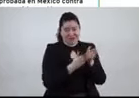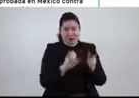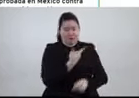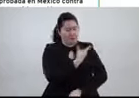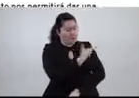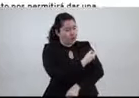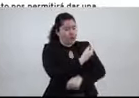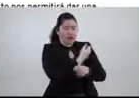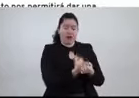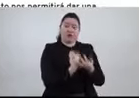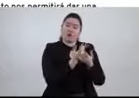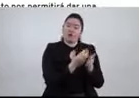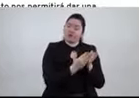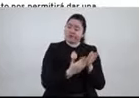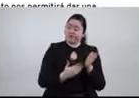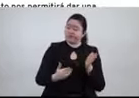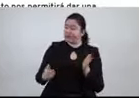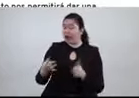la vacunación.